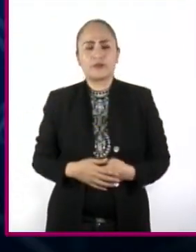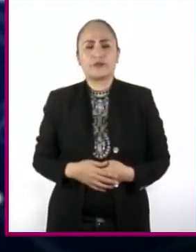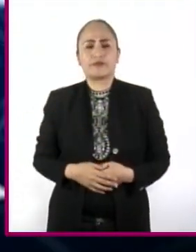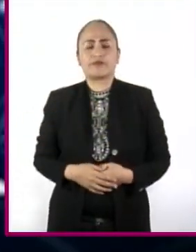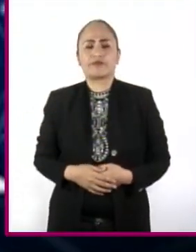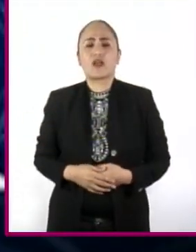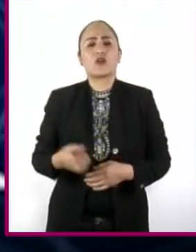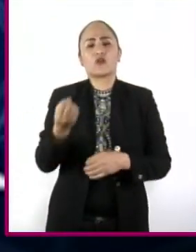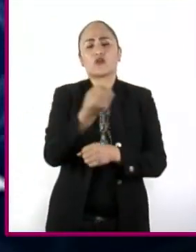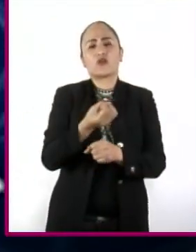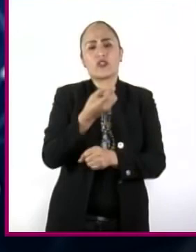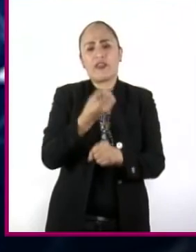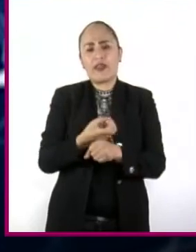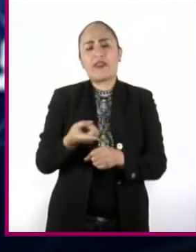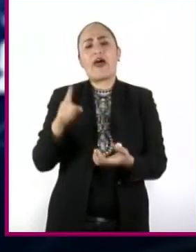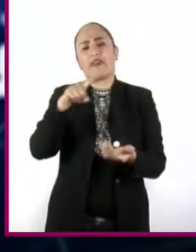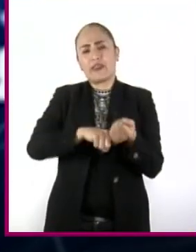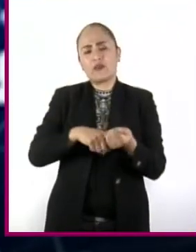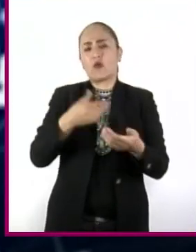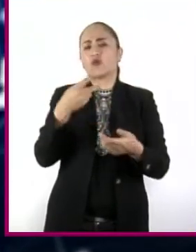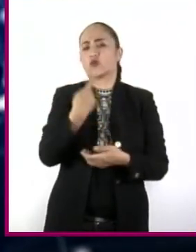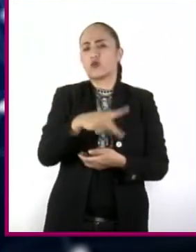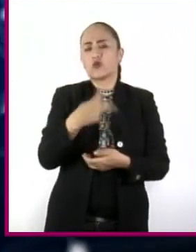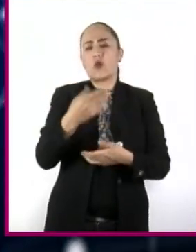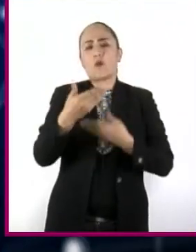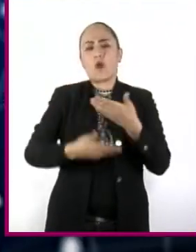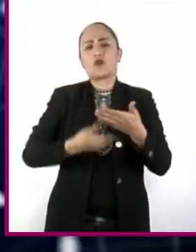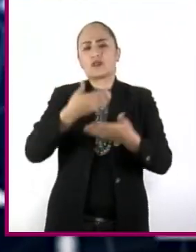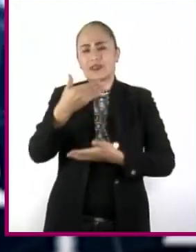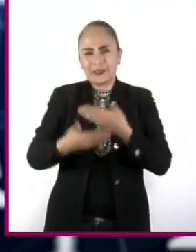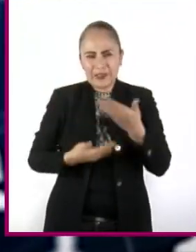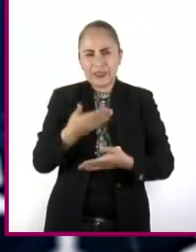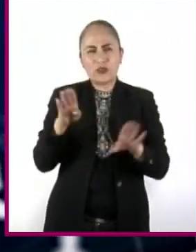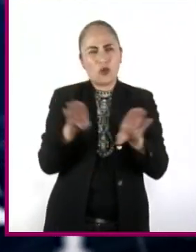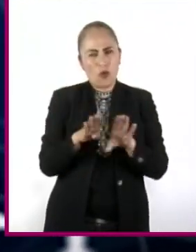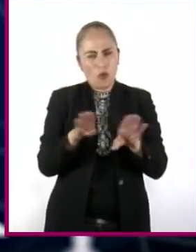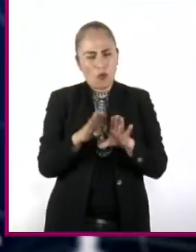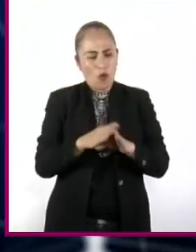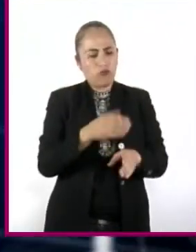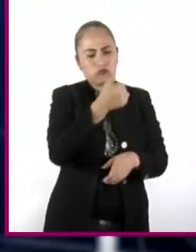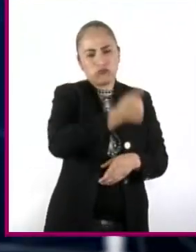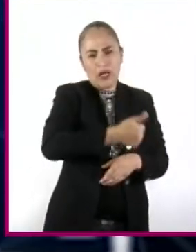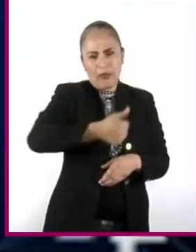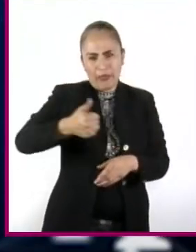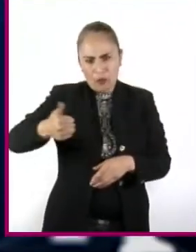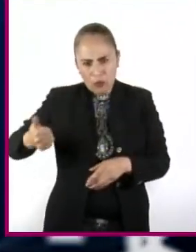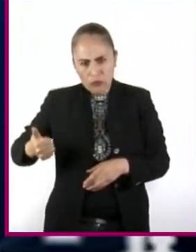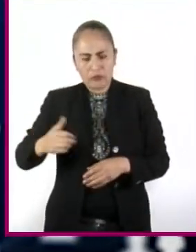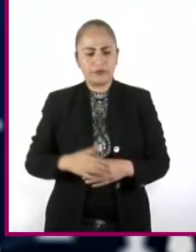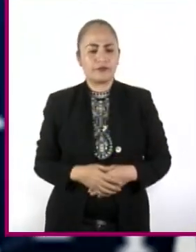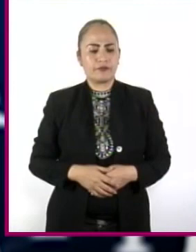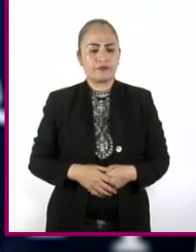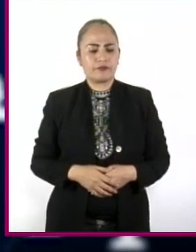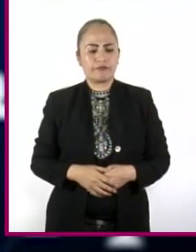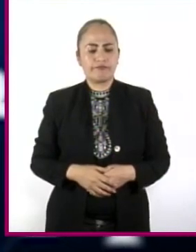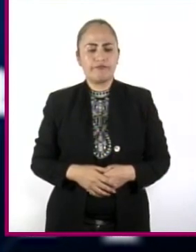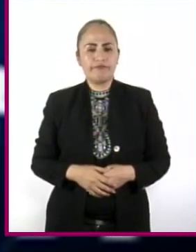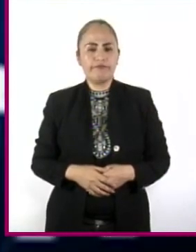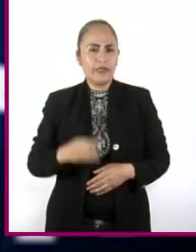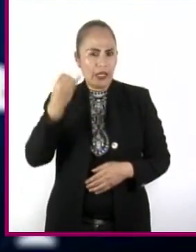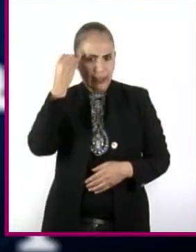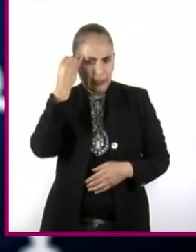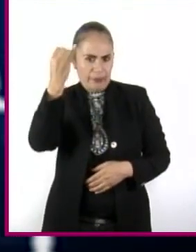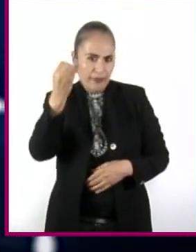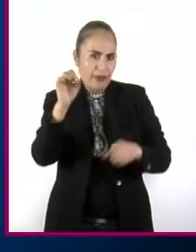los procesos en ella pueden ser abordados desde esta perspectiva holística, o sea, desde la teoría